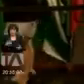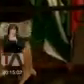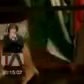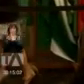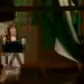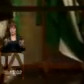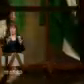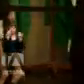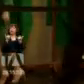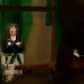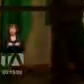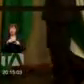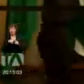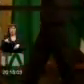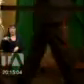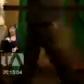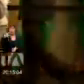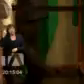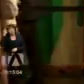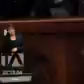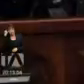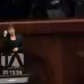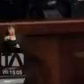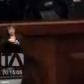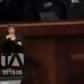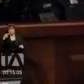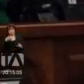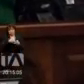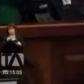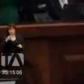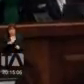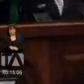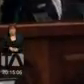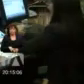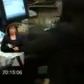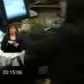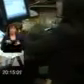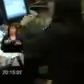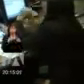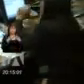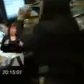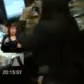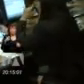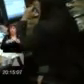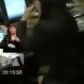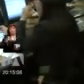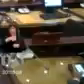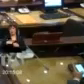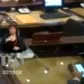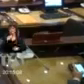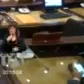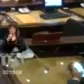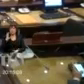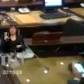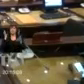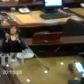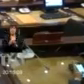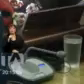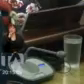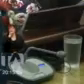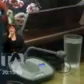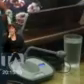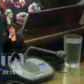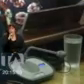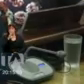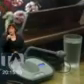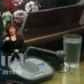independientes, hay otros que piensan en dejar la bancada. Mientras resuelven sus problemas, la Revolución Ciudadana dice que un primer acuerdo es no apoyar